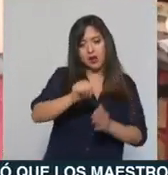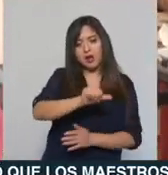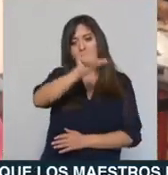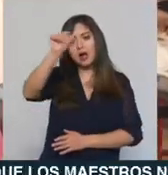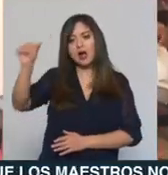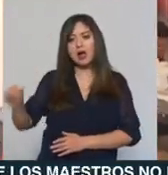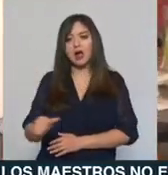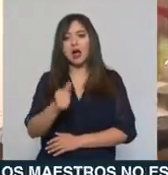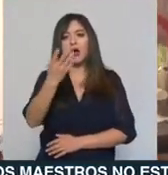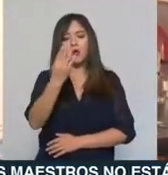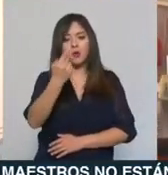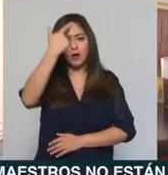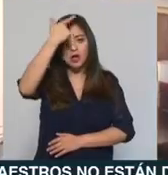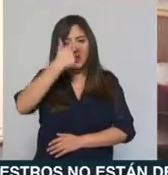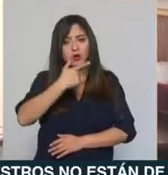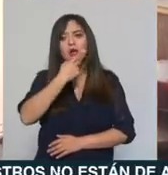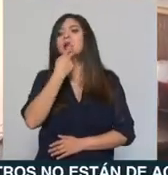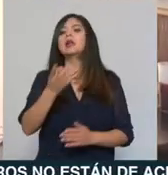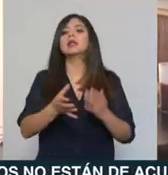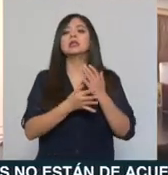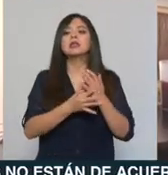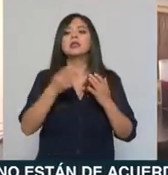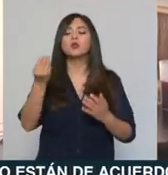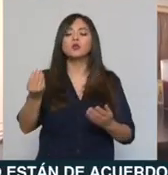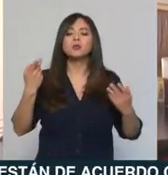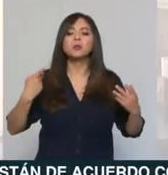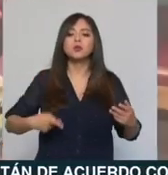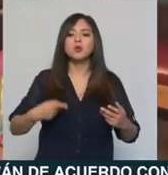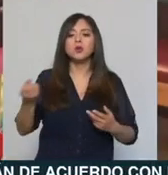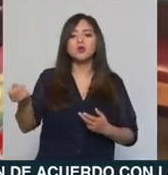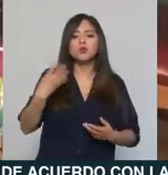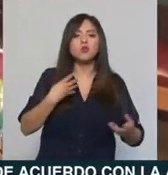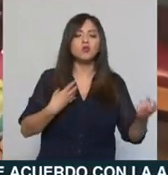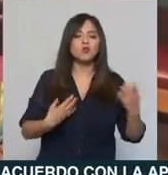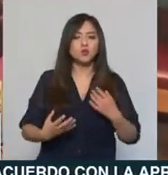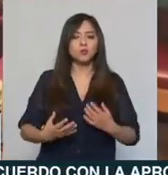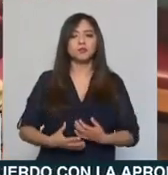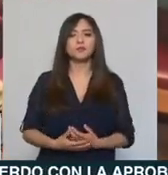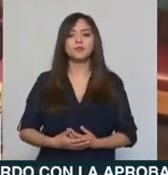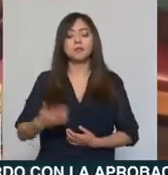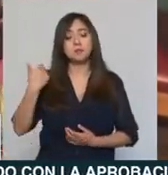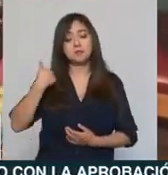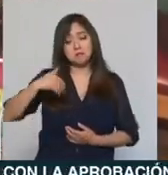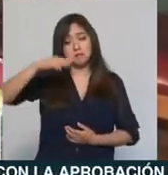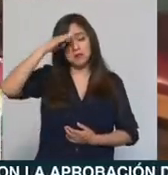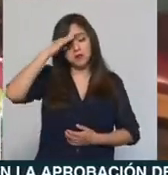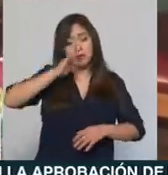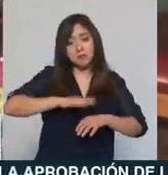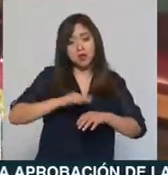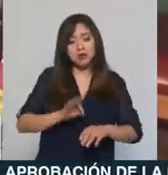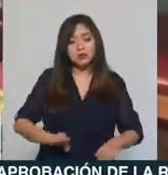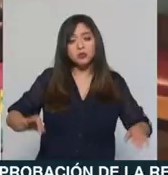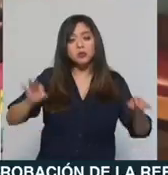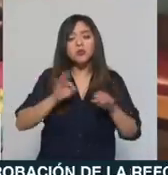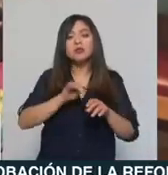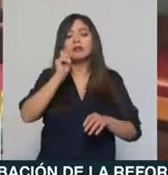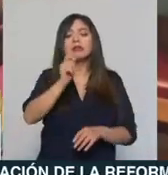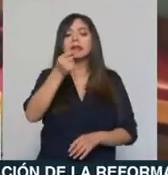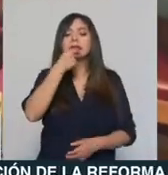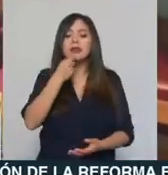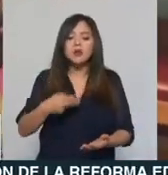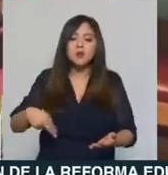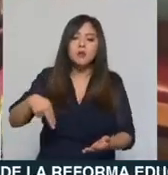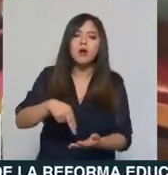de la noche, considera que tiene muchas gratificaciones. Yo creo que una de las gratificaciones más fuertes es cuando un niño llegas y te abraza,